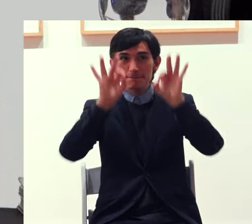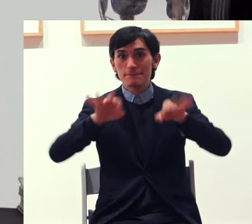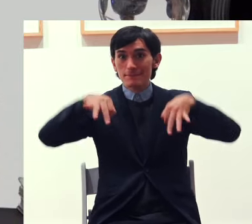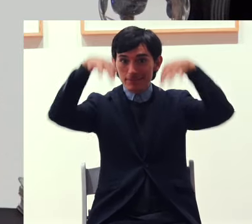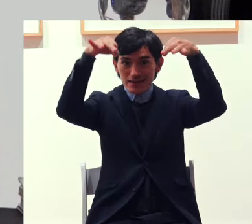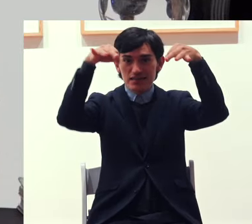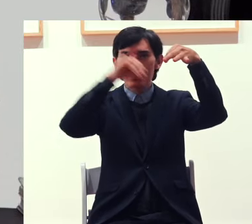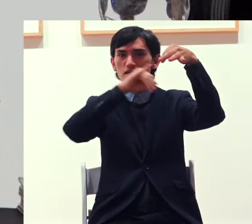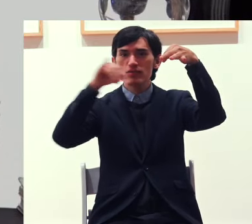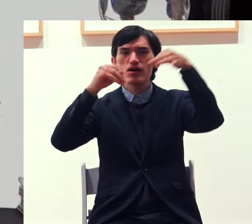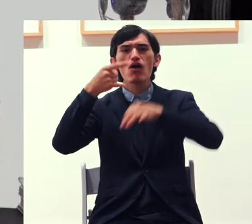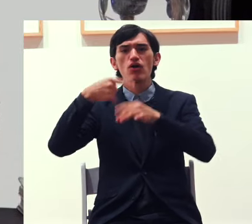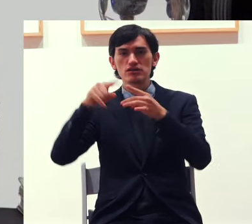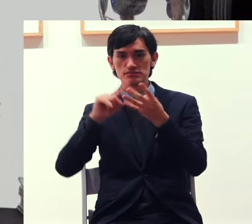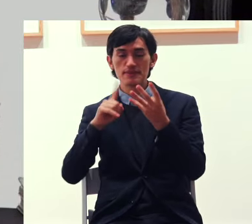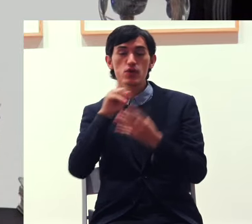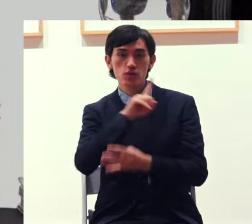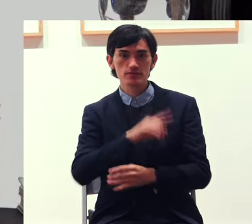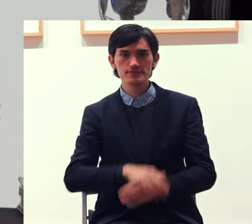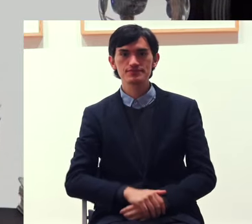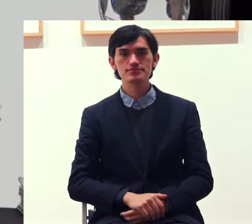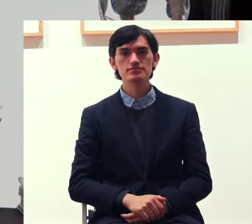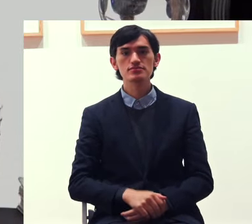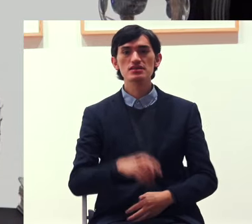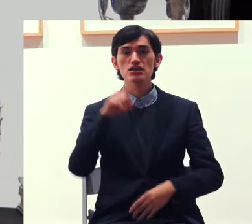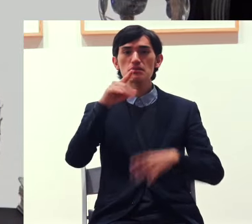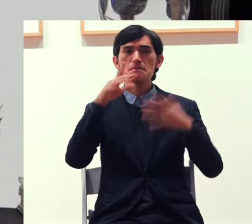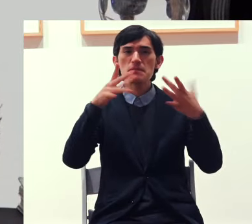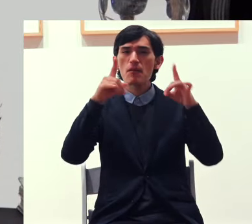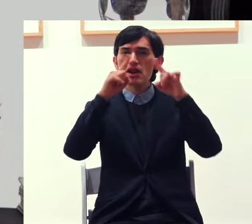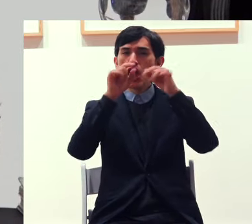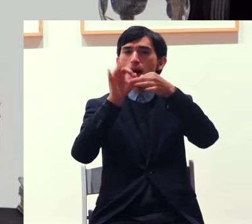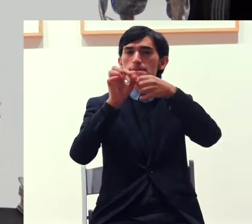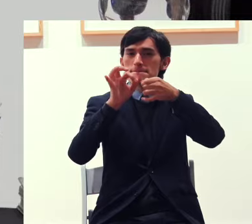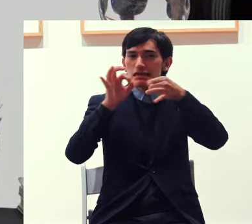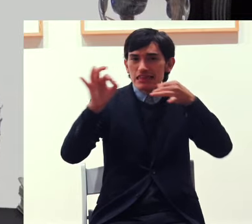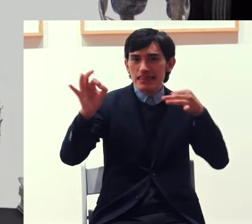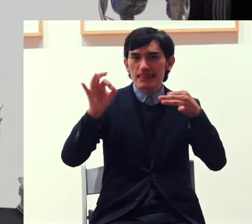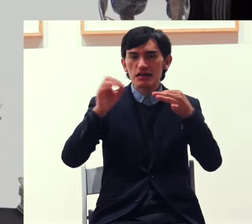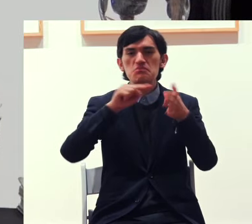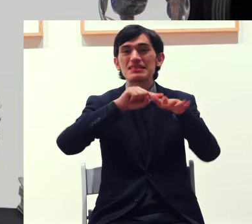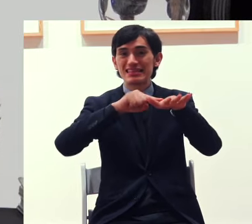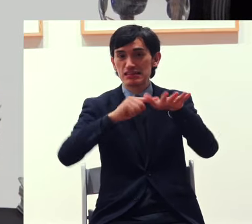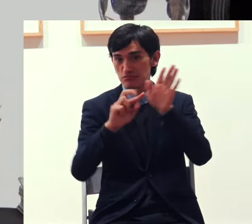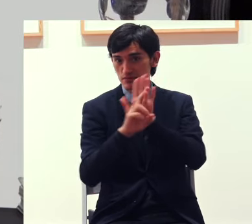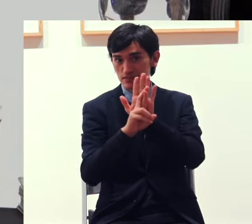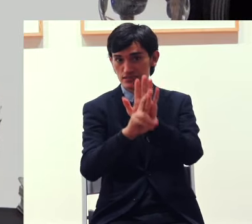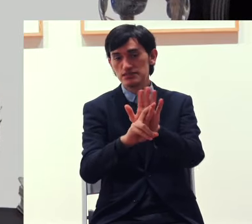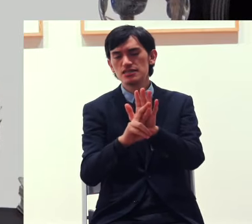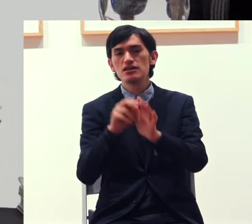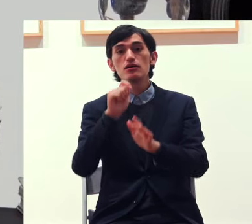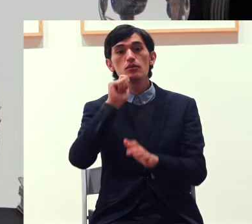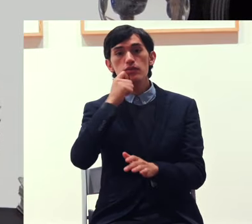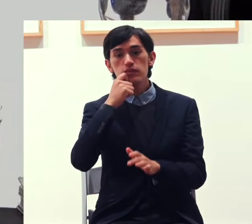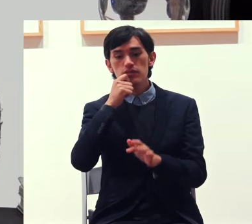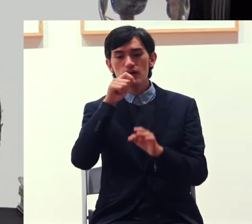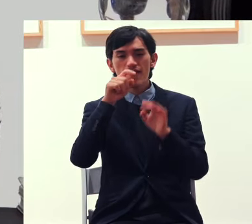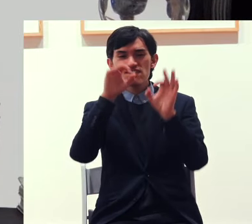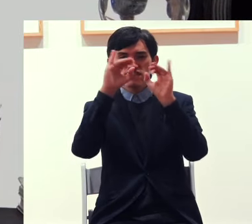una prensa, a una convención finalmente. El formato mide, como en toda técnica de